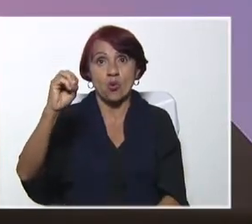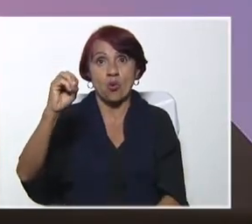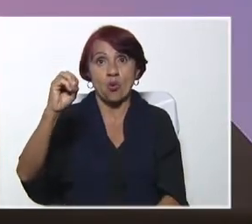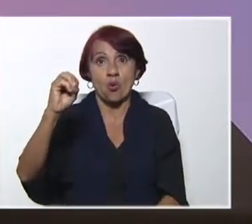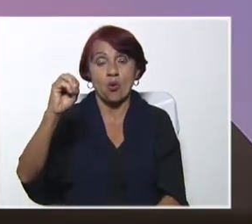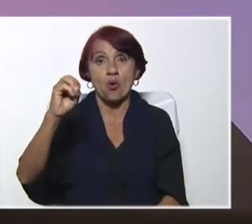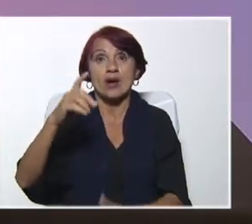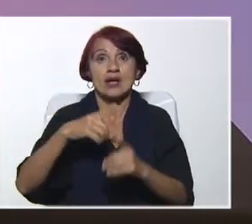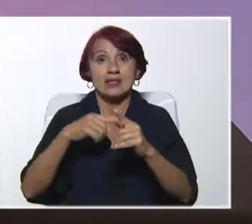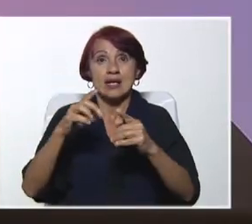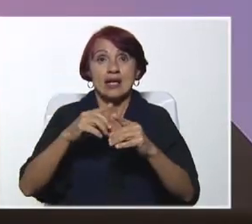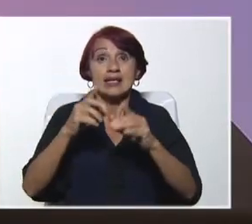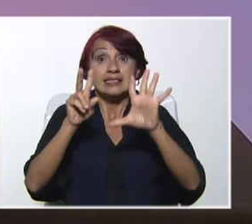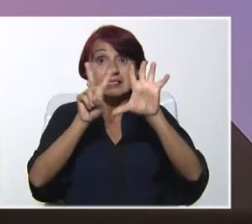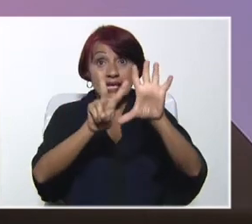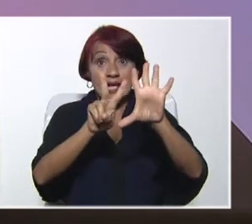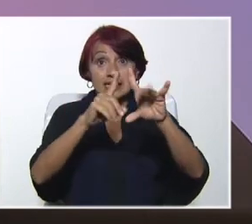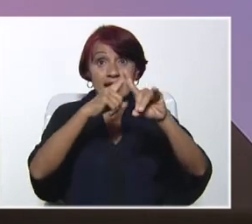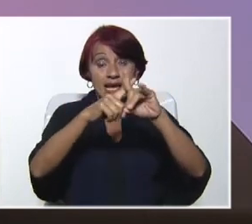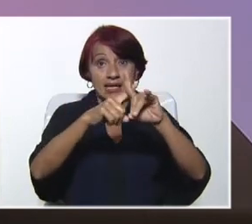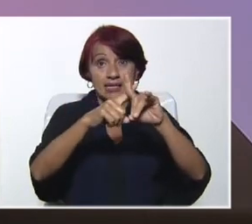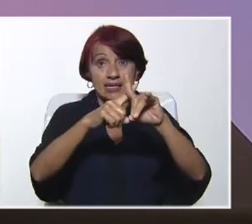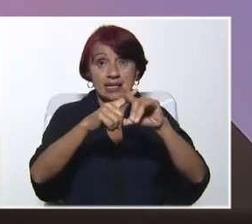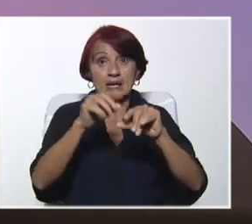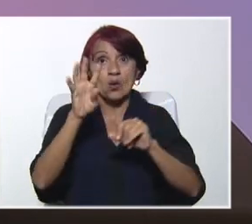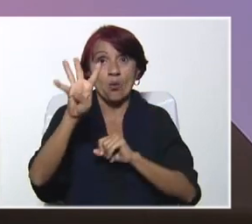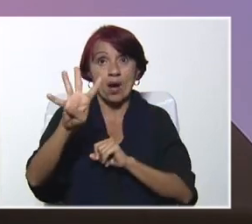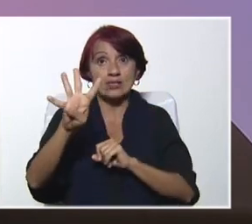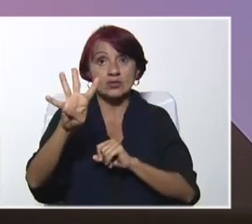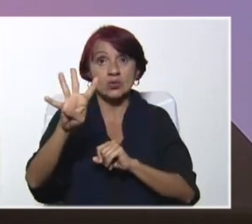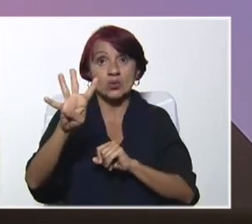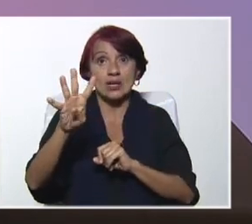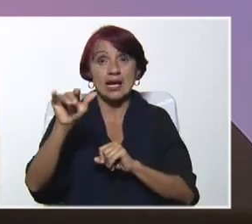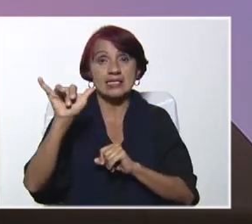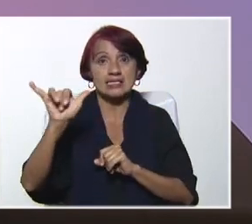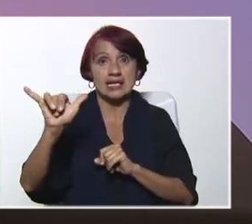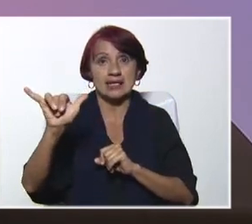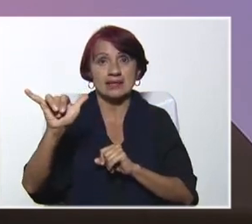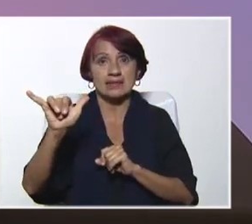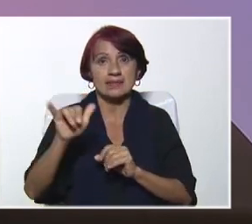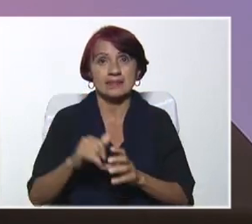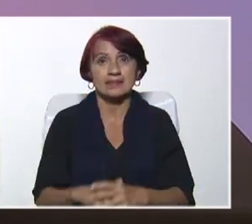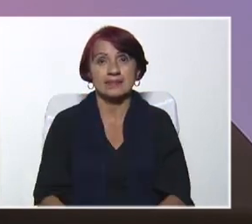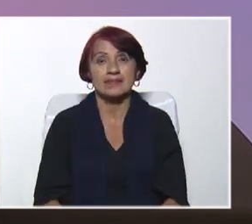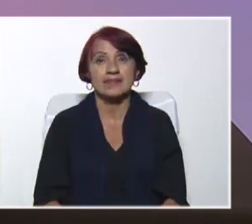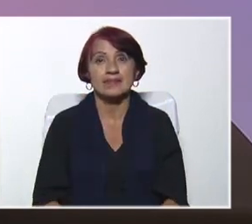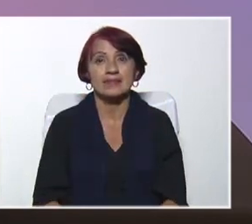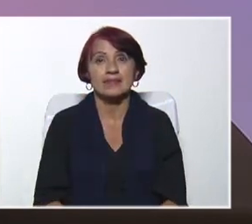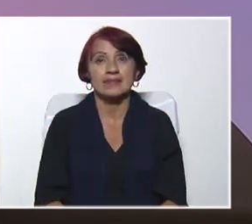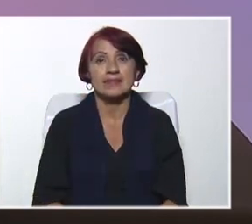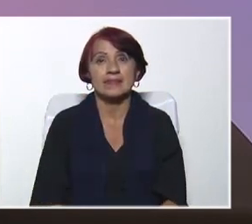4 en Y. 7 en X y 4 en Y.